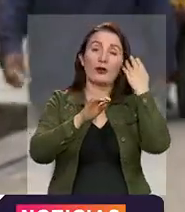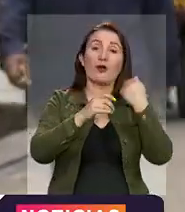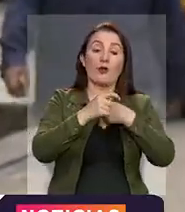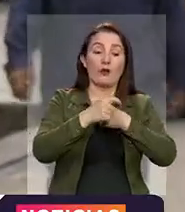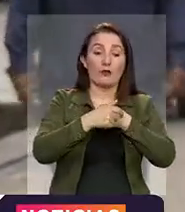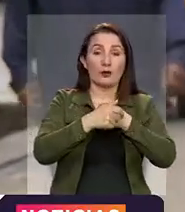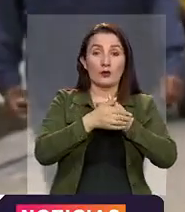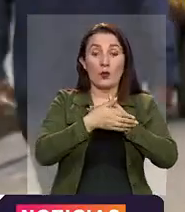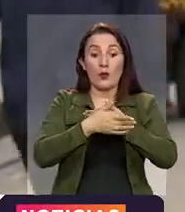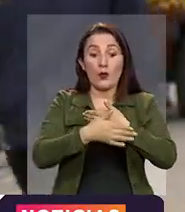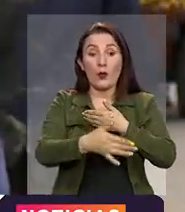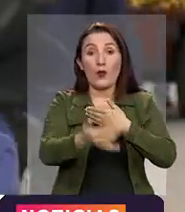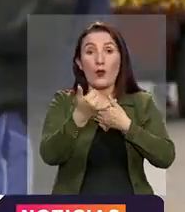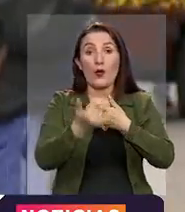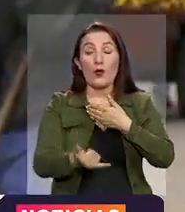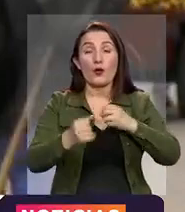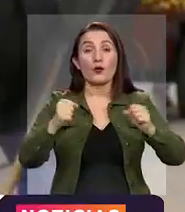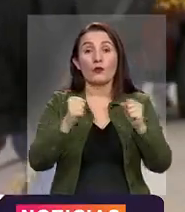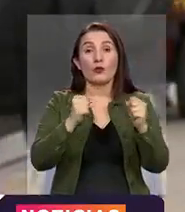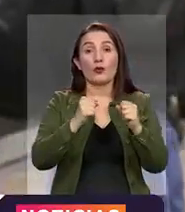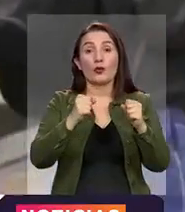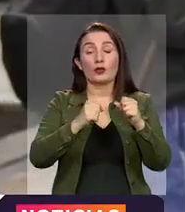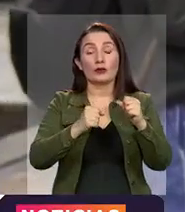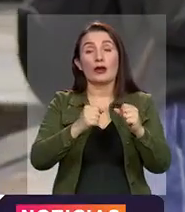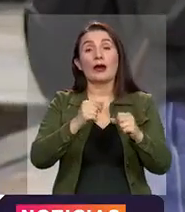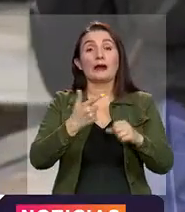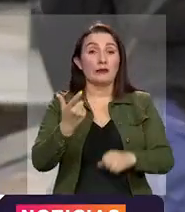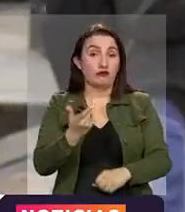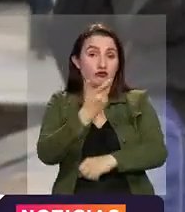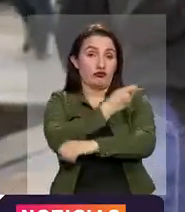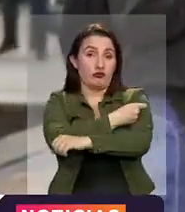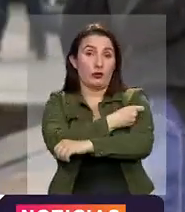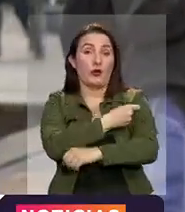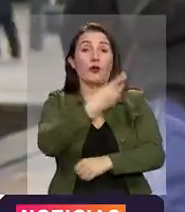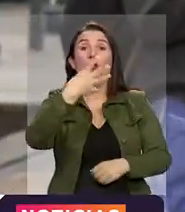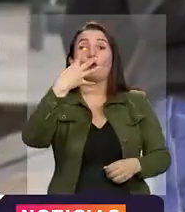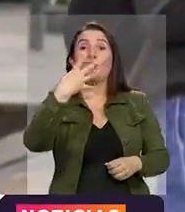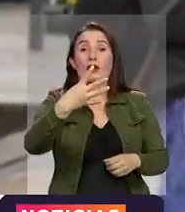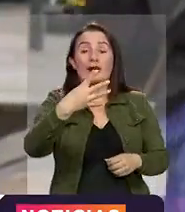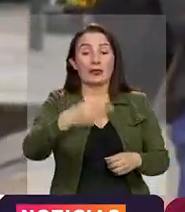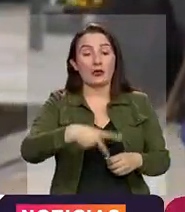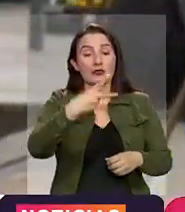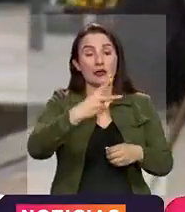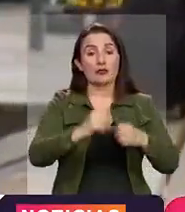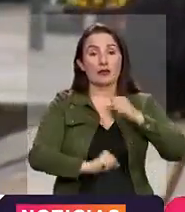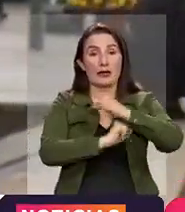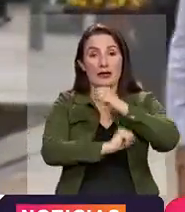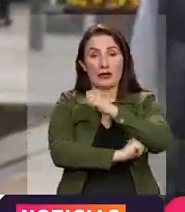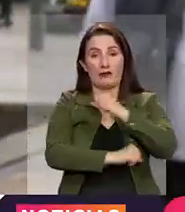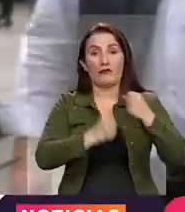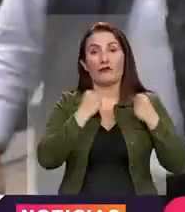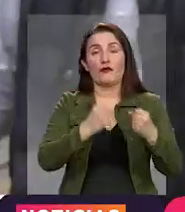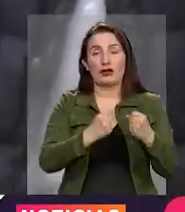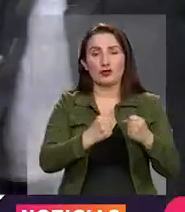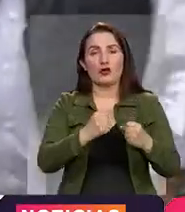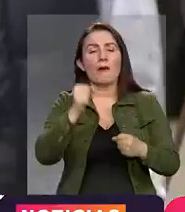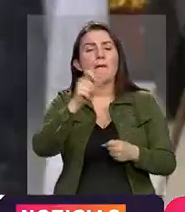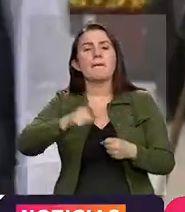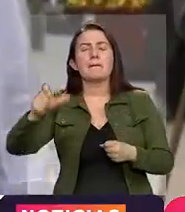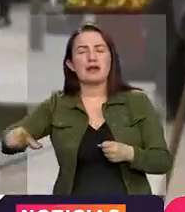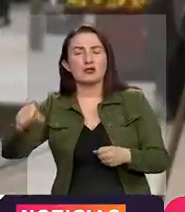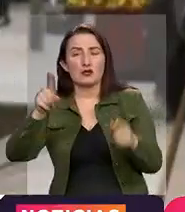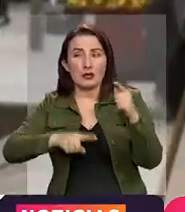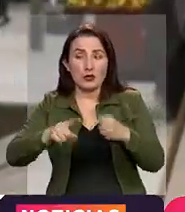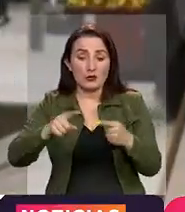de hoy en Bogotá está habilitada la aplicación de la cuarta dosis o la segunda dosis de refuerzo. Esta solamente será para personas con